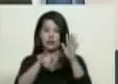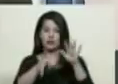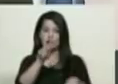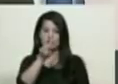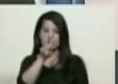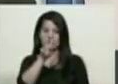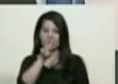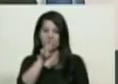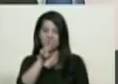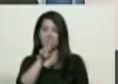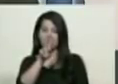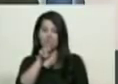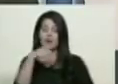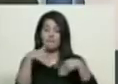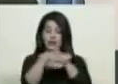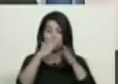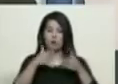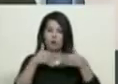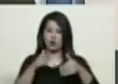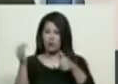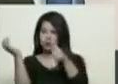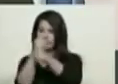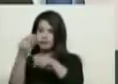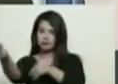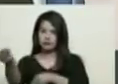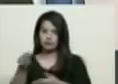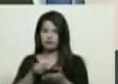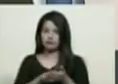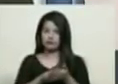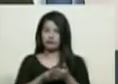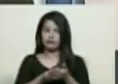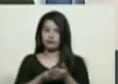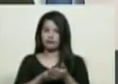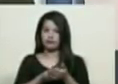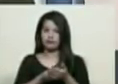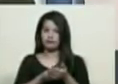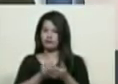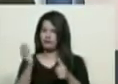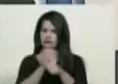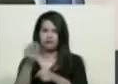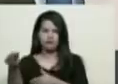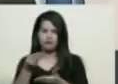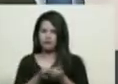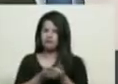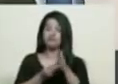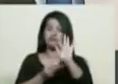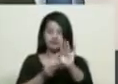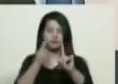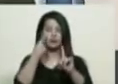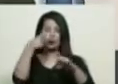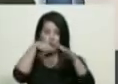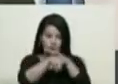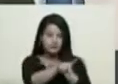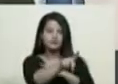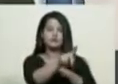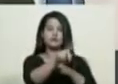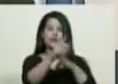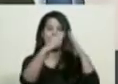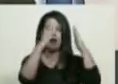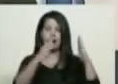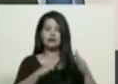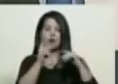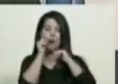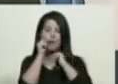donde el ministerio público consiguió esto en unos allanamientos realizados a una de las propiedades